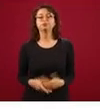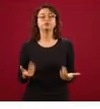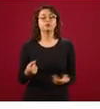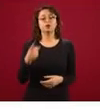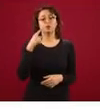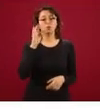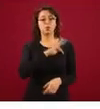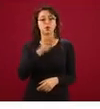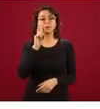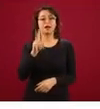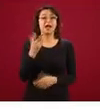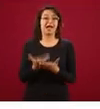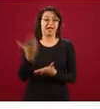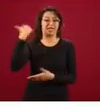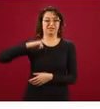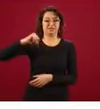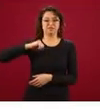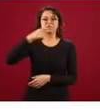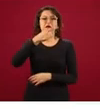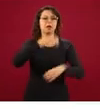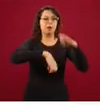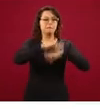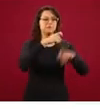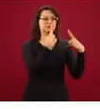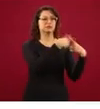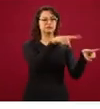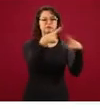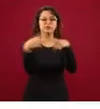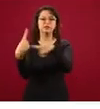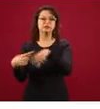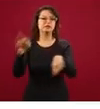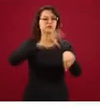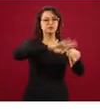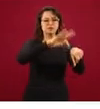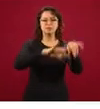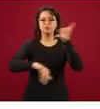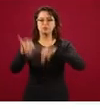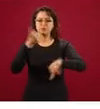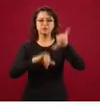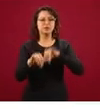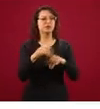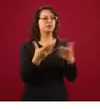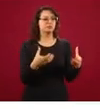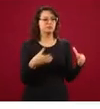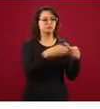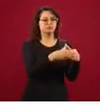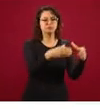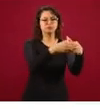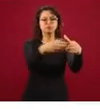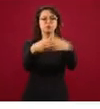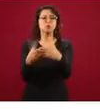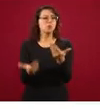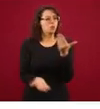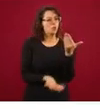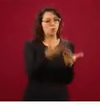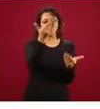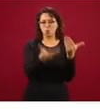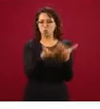distribuidores. Ya hemos explicado que existía un conjunto muy reducido de empresas distribuidoras